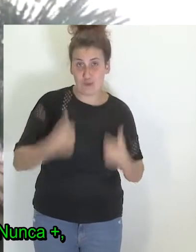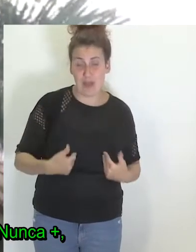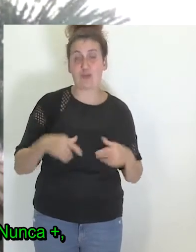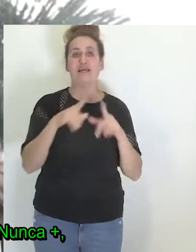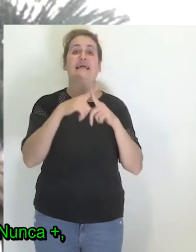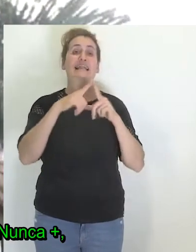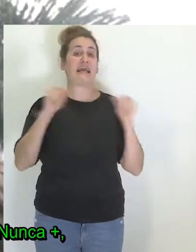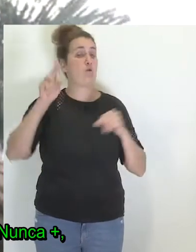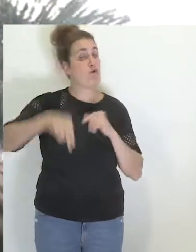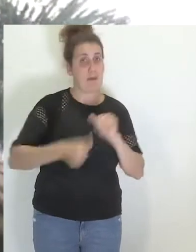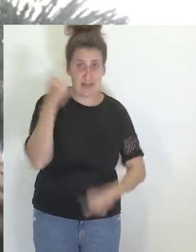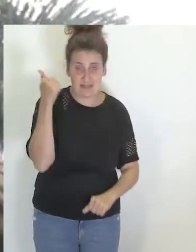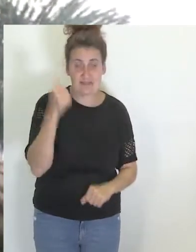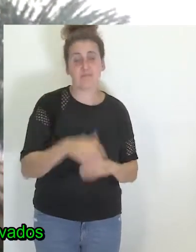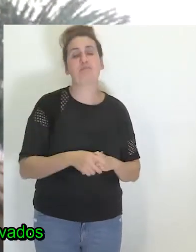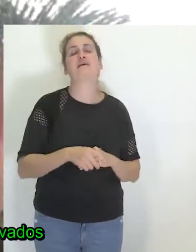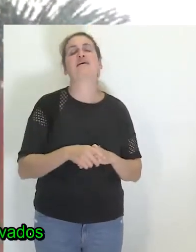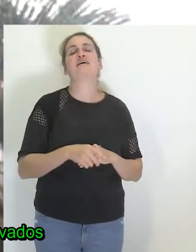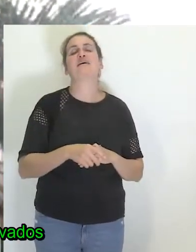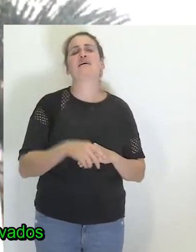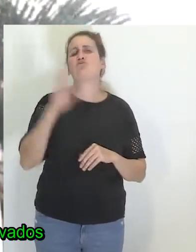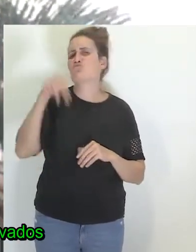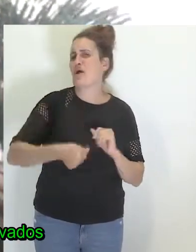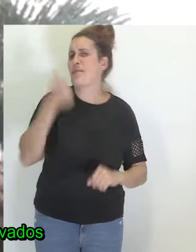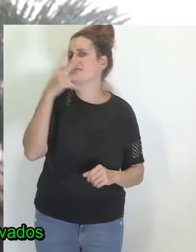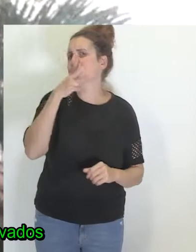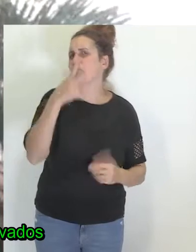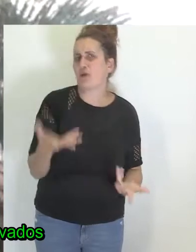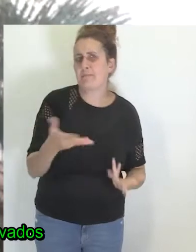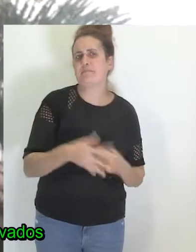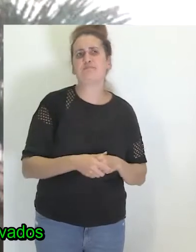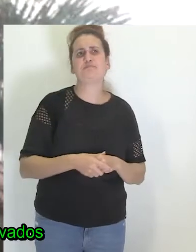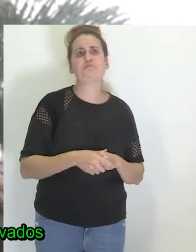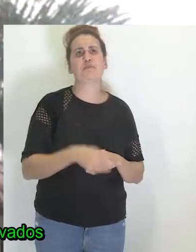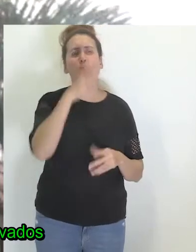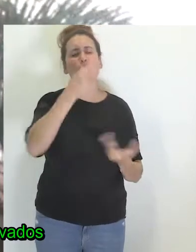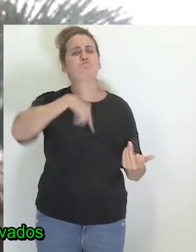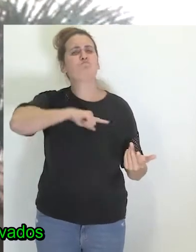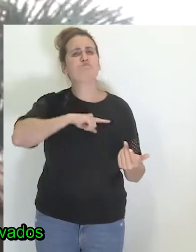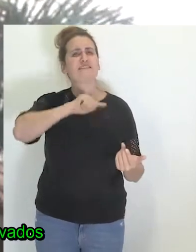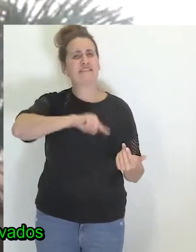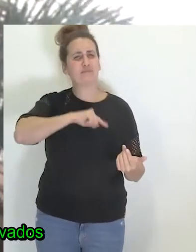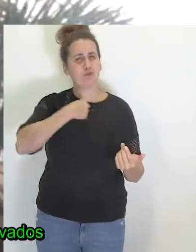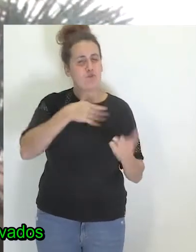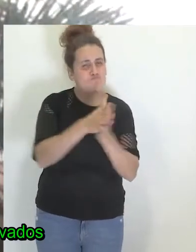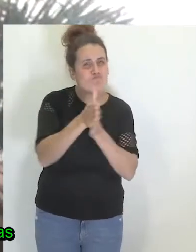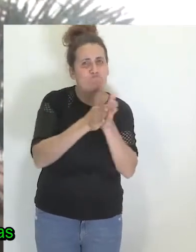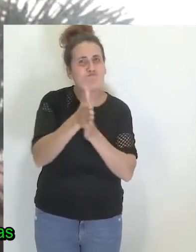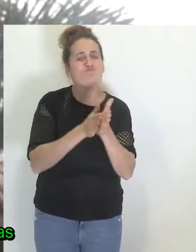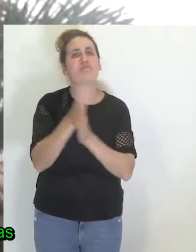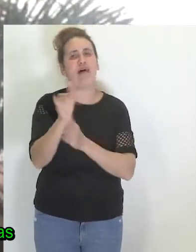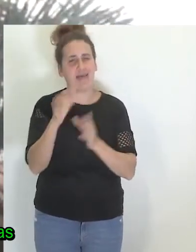humanos Nicaragua Nunca Más, y es Nunca Más porque pues, nos sentimos como